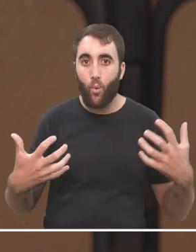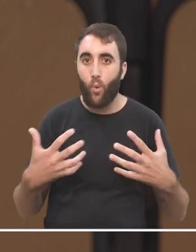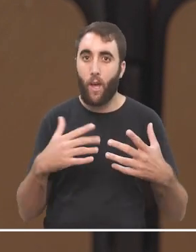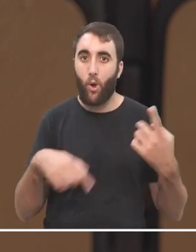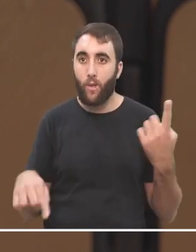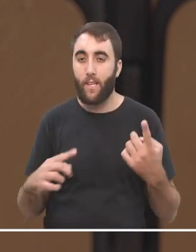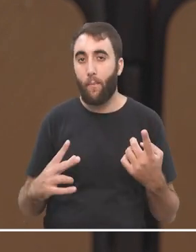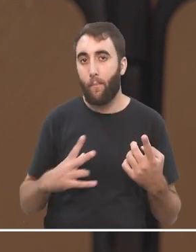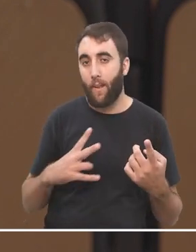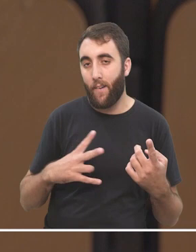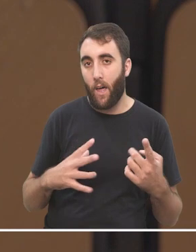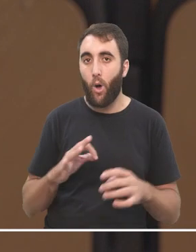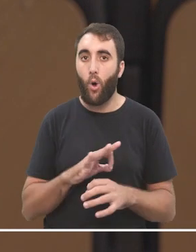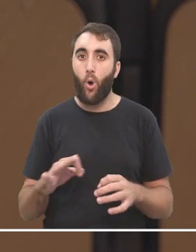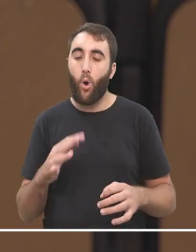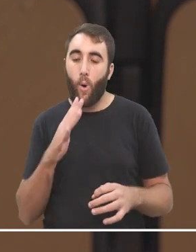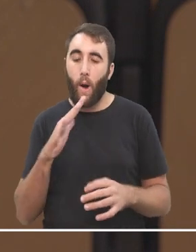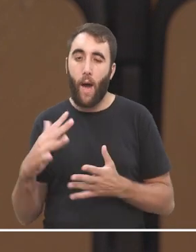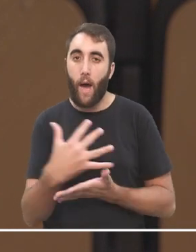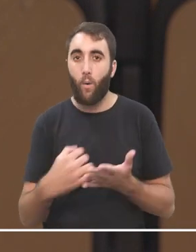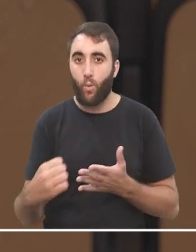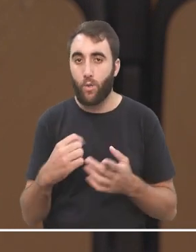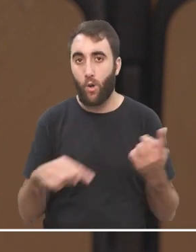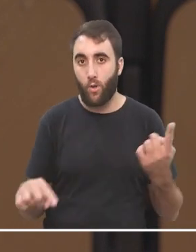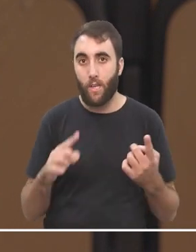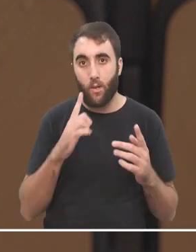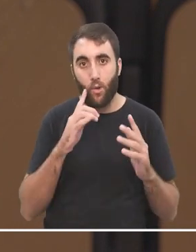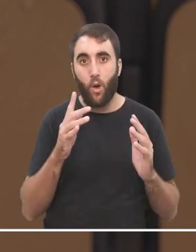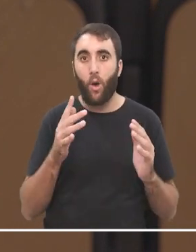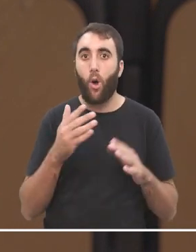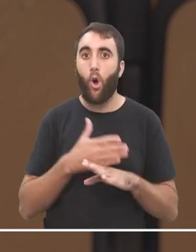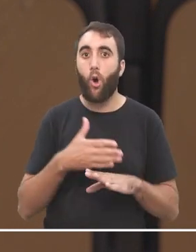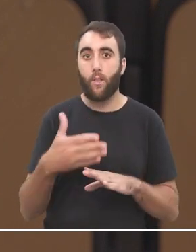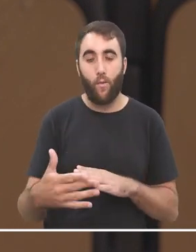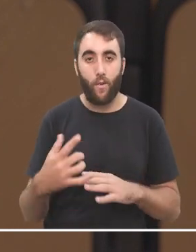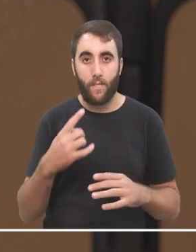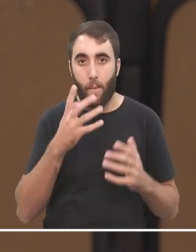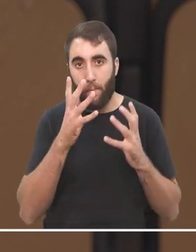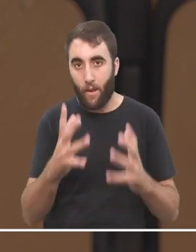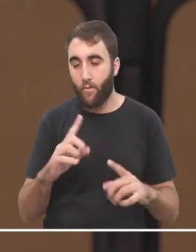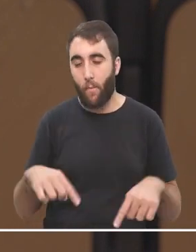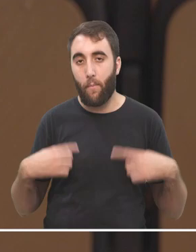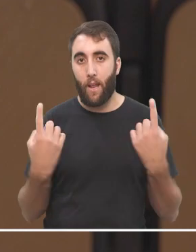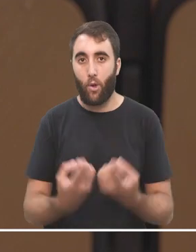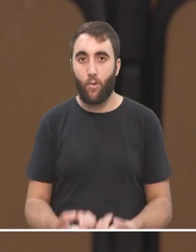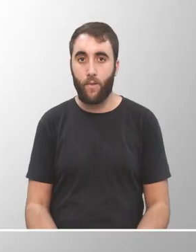forma privada y de forma oportunista. Tiene consecuencias nefastas para todos.